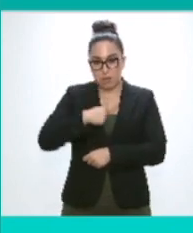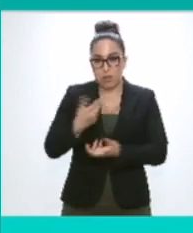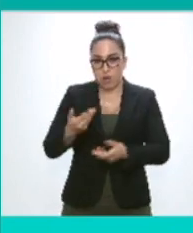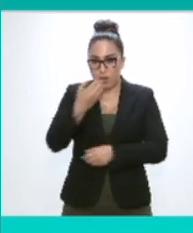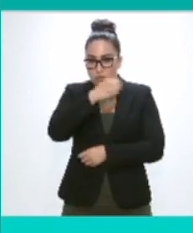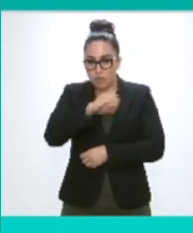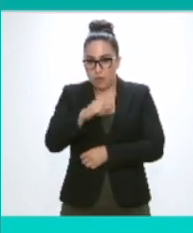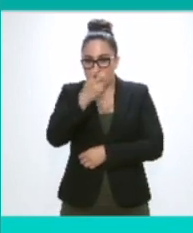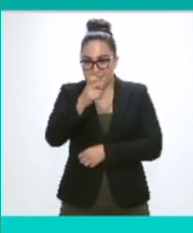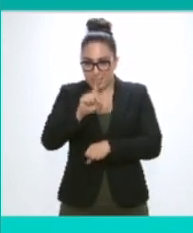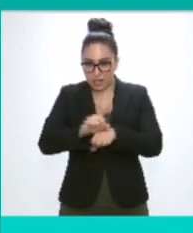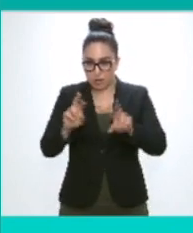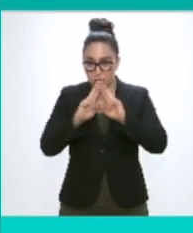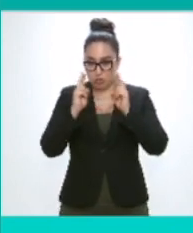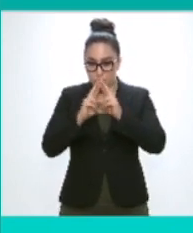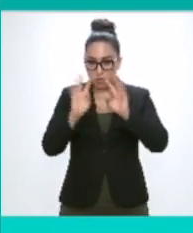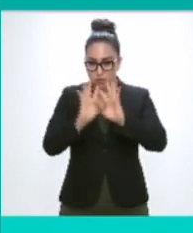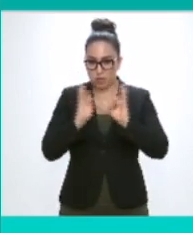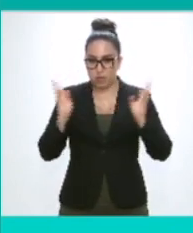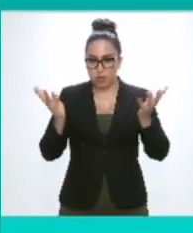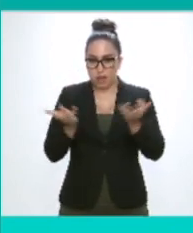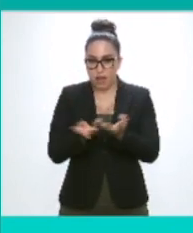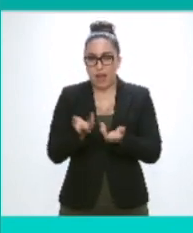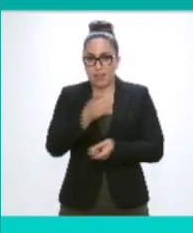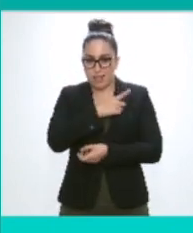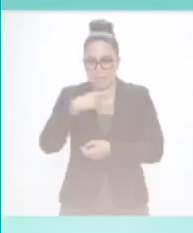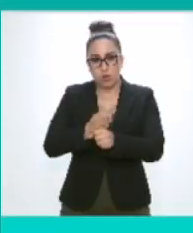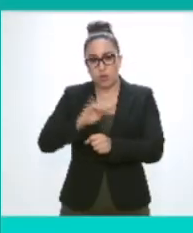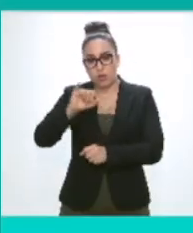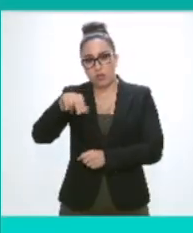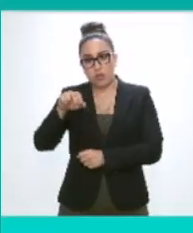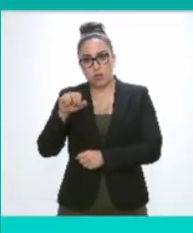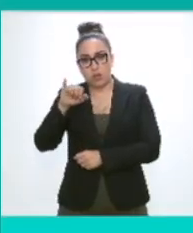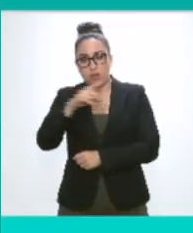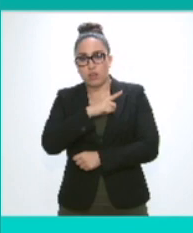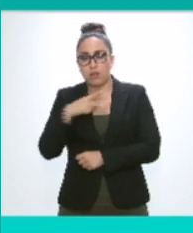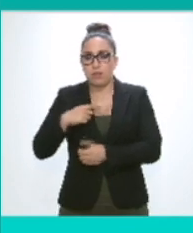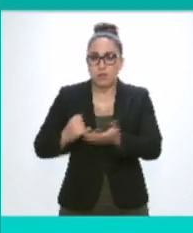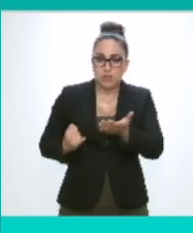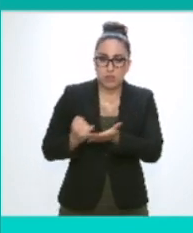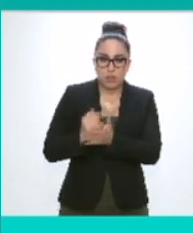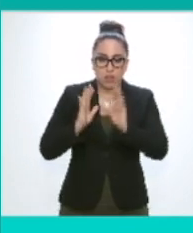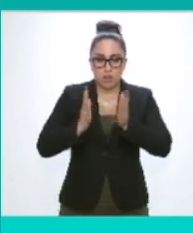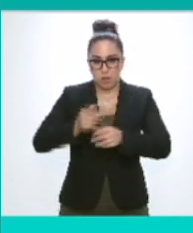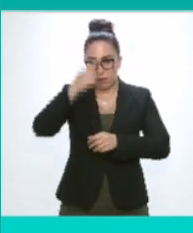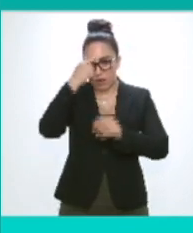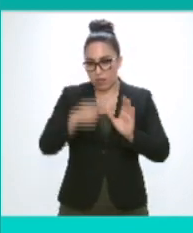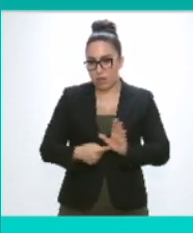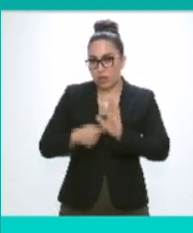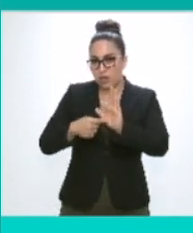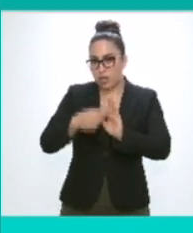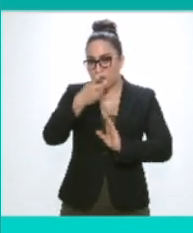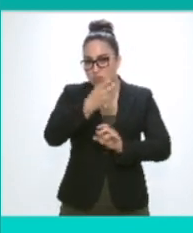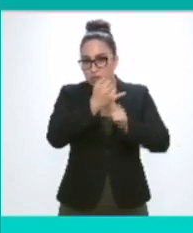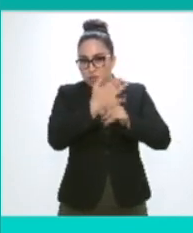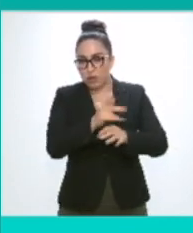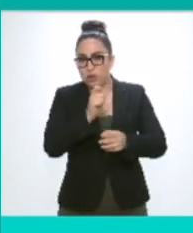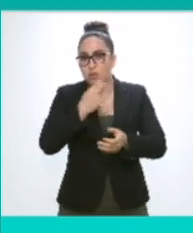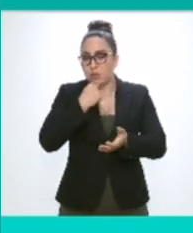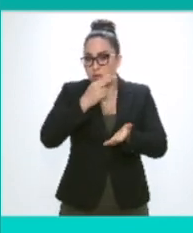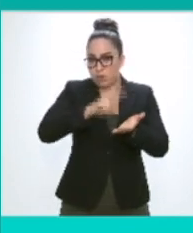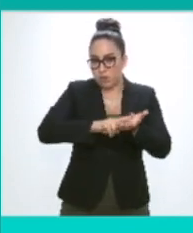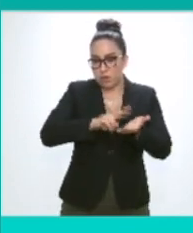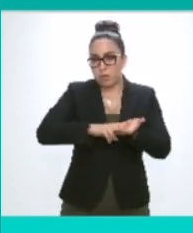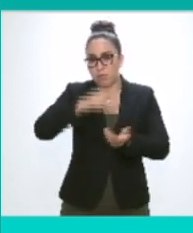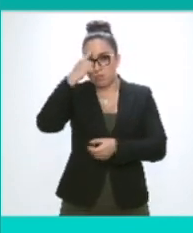dieran cuenta de la actuación de servidores públicos en esas reuniones de trabajo Es necesario dar a conocer este tipo de información que